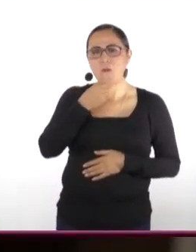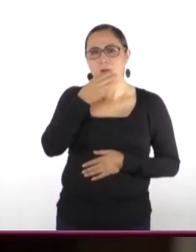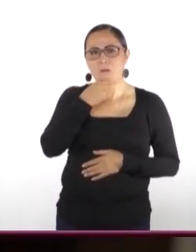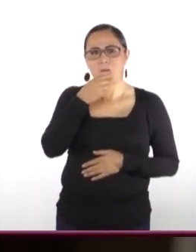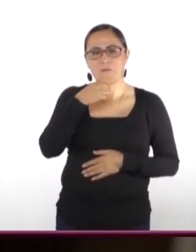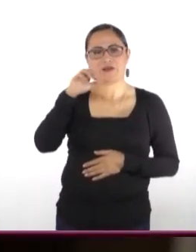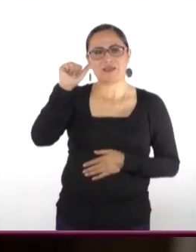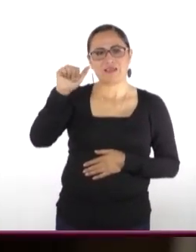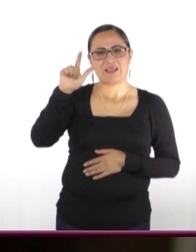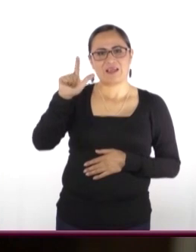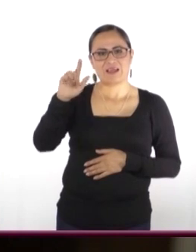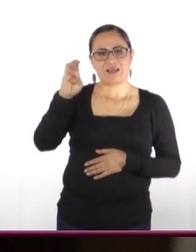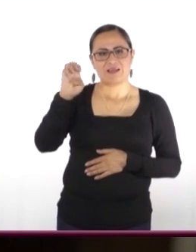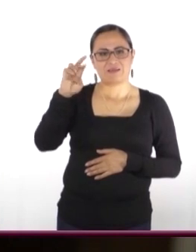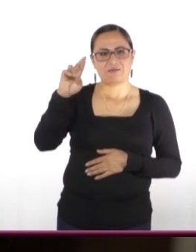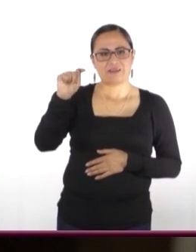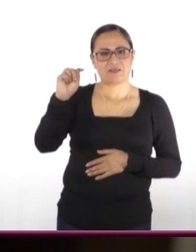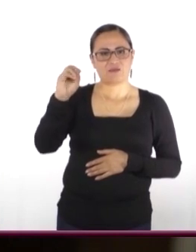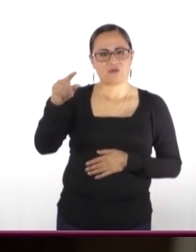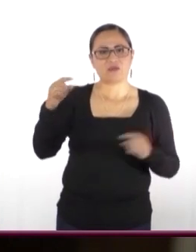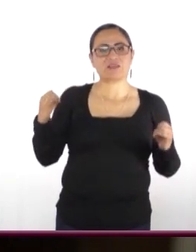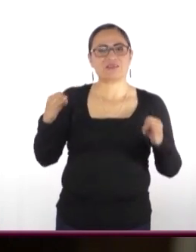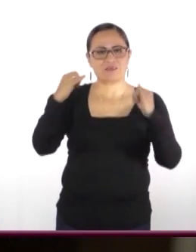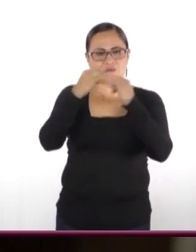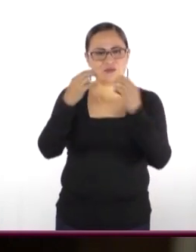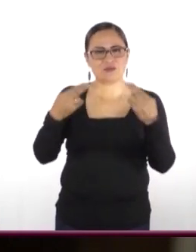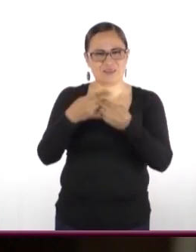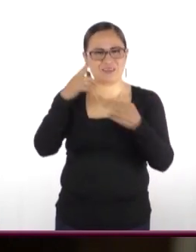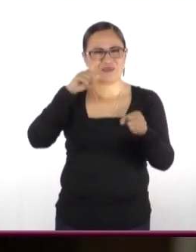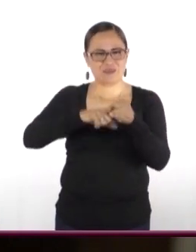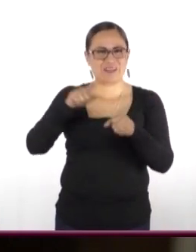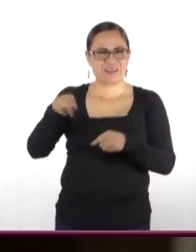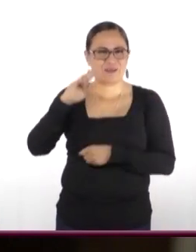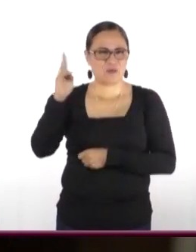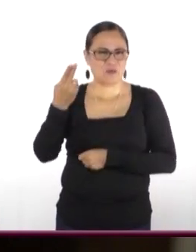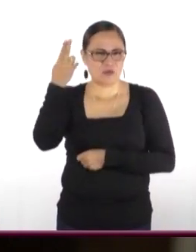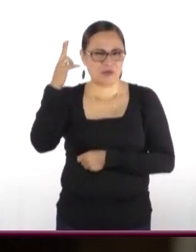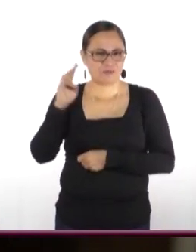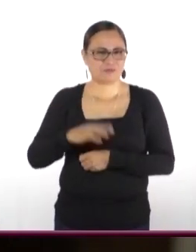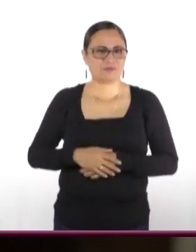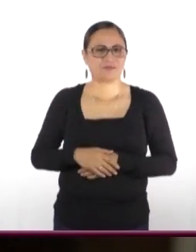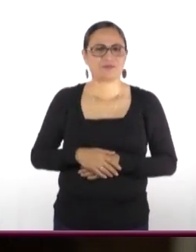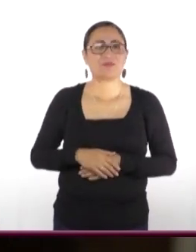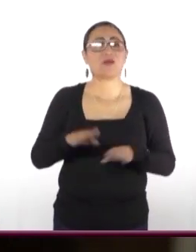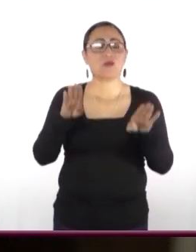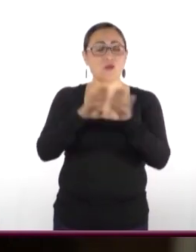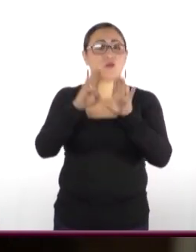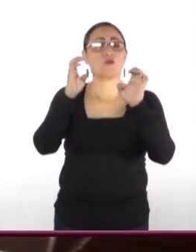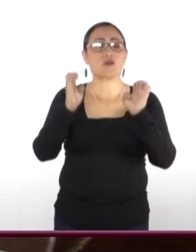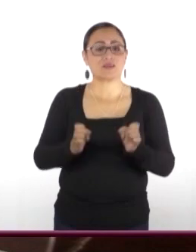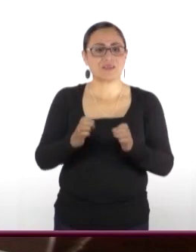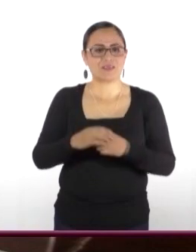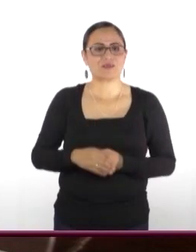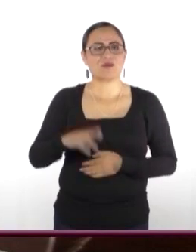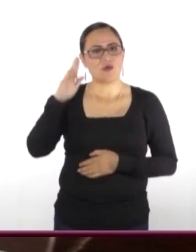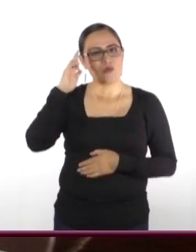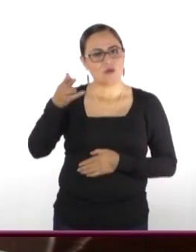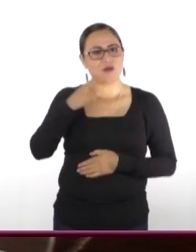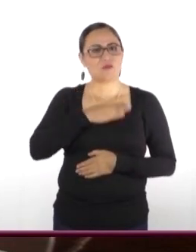estoy con el maestro en ciencias Alberto Bernal Díaz del Instituto de Materiales de la Universidad Nacional Autónoma de México. Alberto, ¿cómo